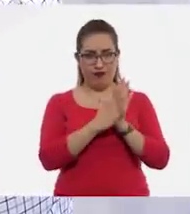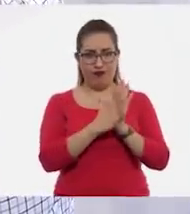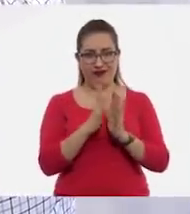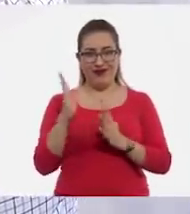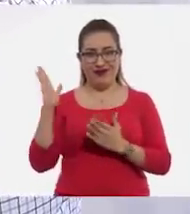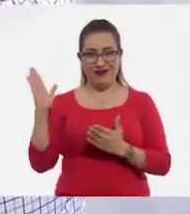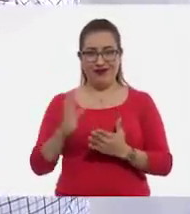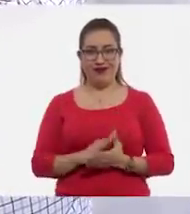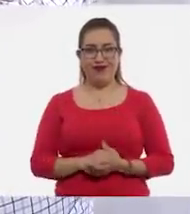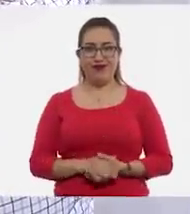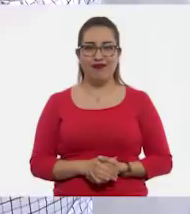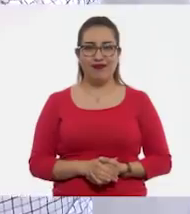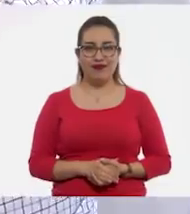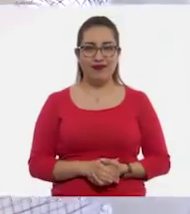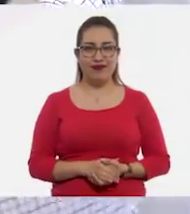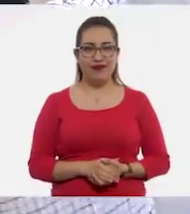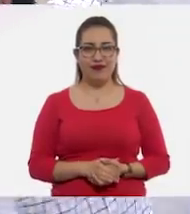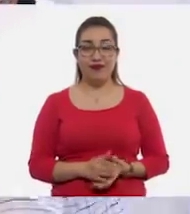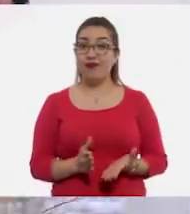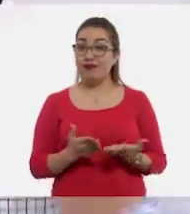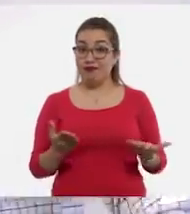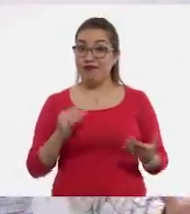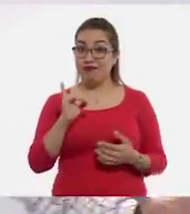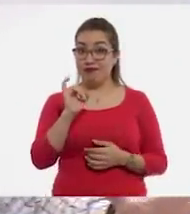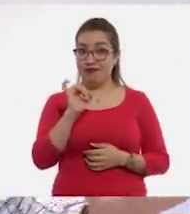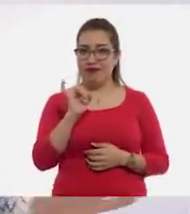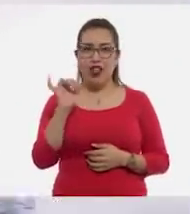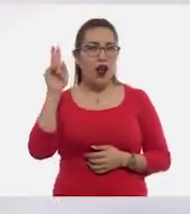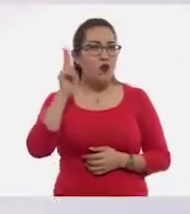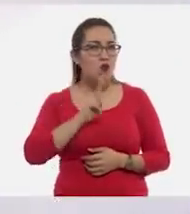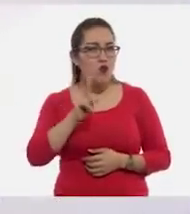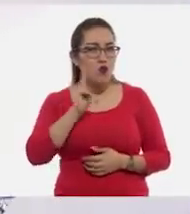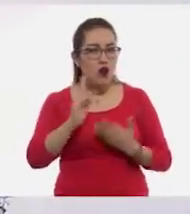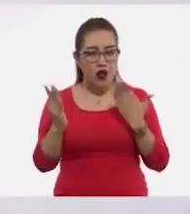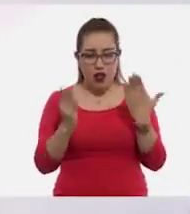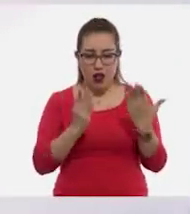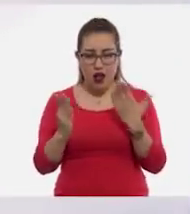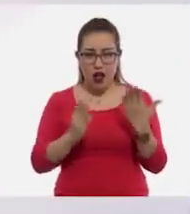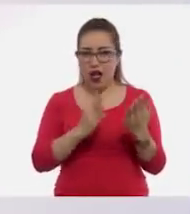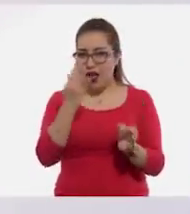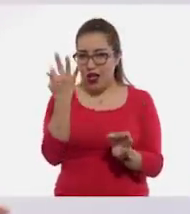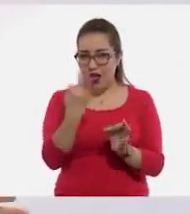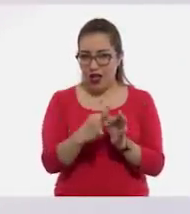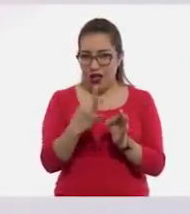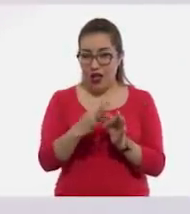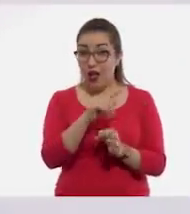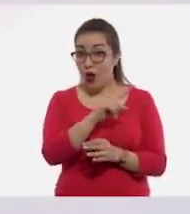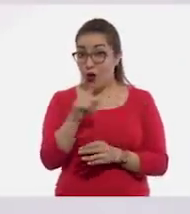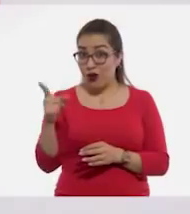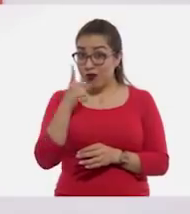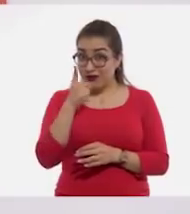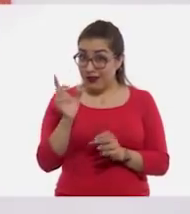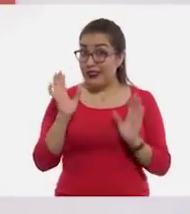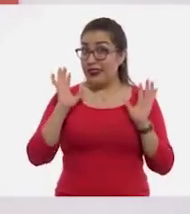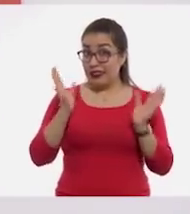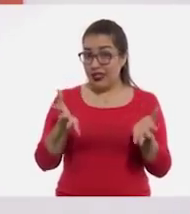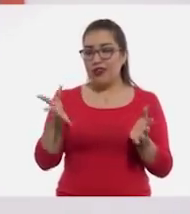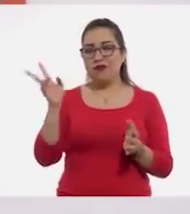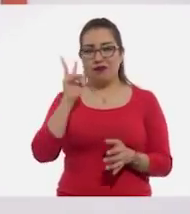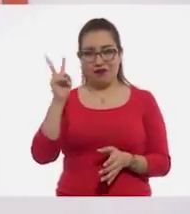aquí. Y ahora sí, vamos a comprobarlo. Dicen allá en casa las niñas y niños que ya está, pero